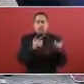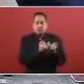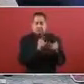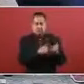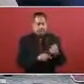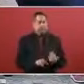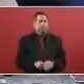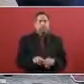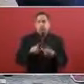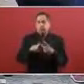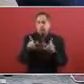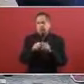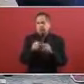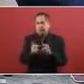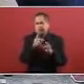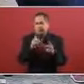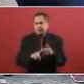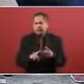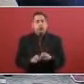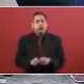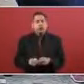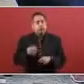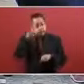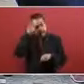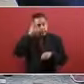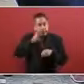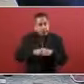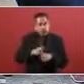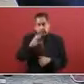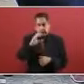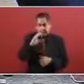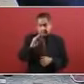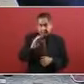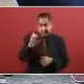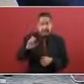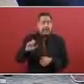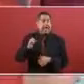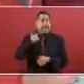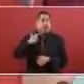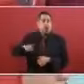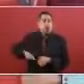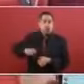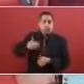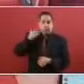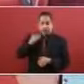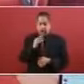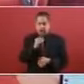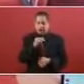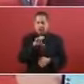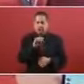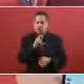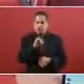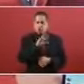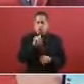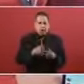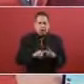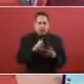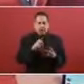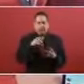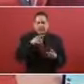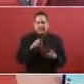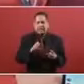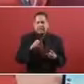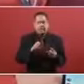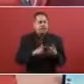breve, presidente. Los directores de la CFE del sexenio pasado, Francisco Rojas, Enrique Ocharreza